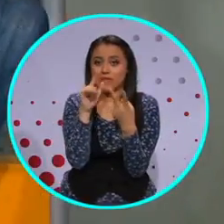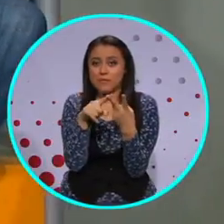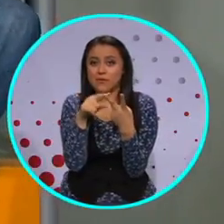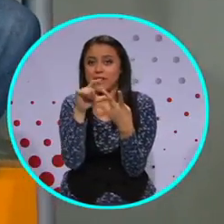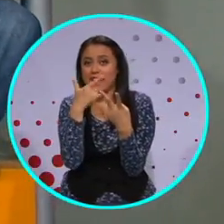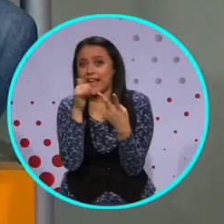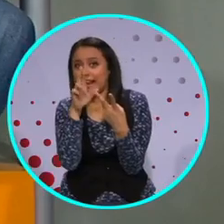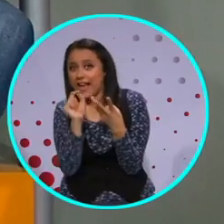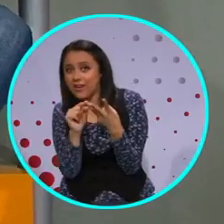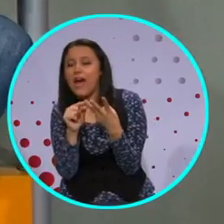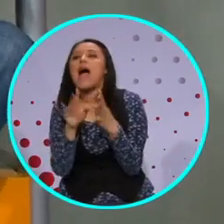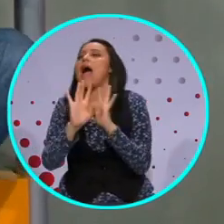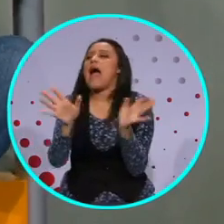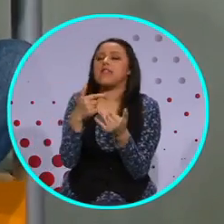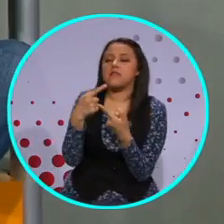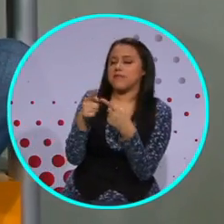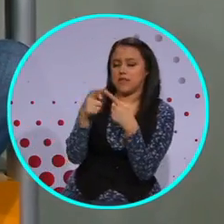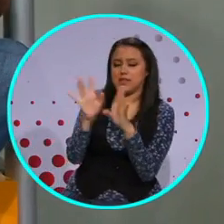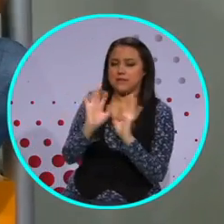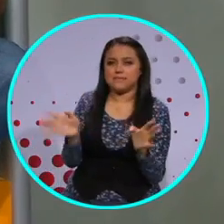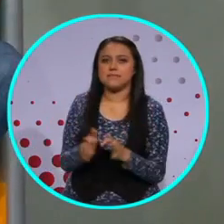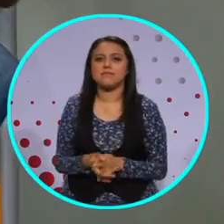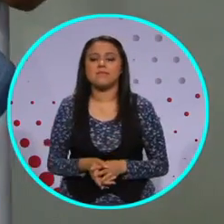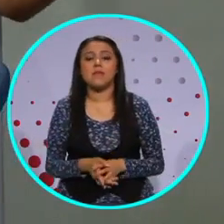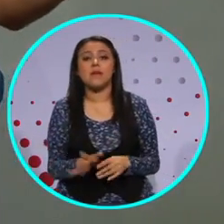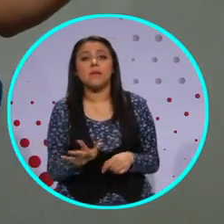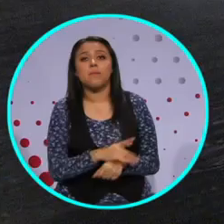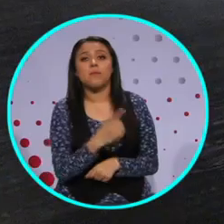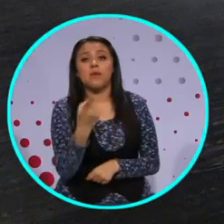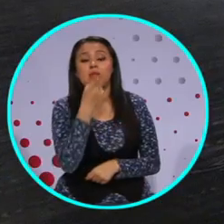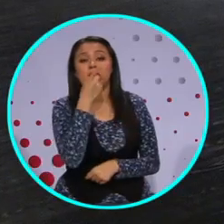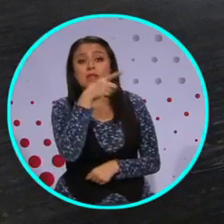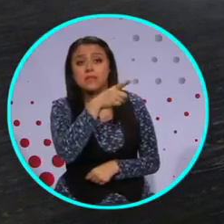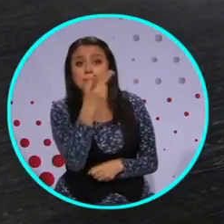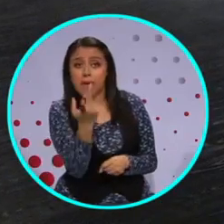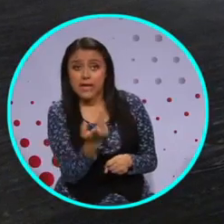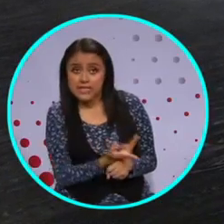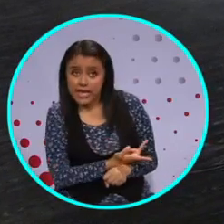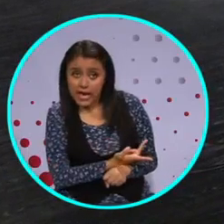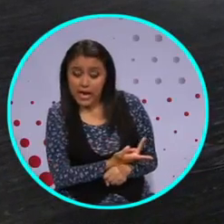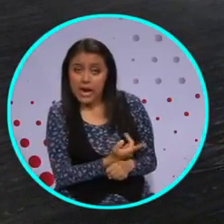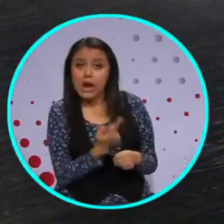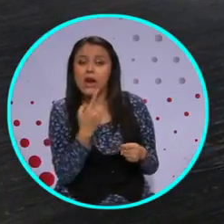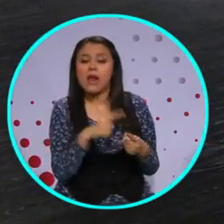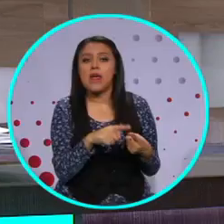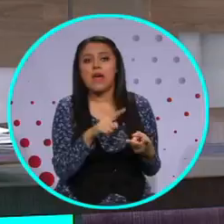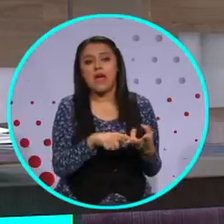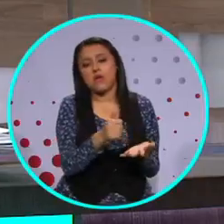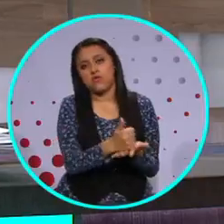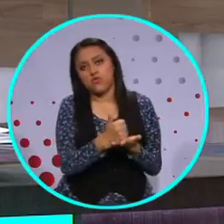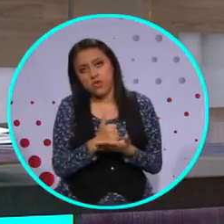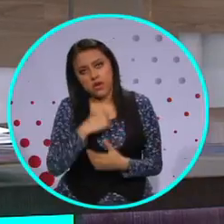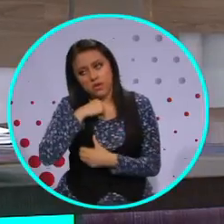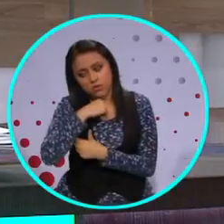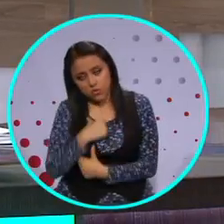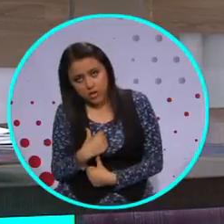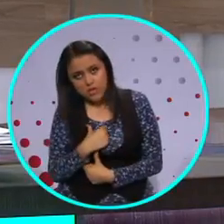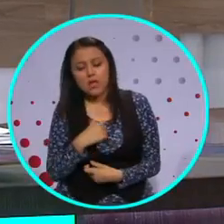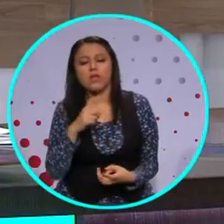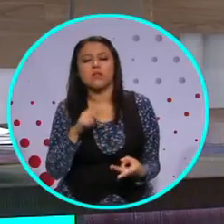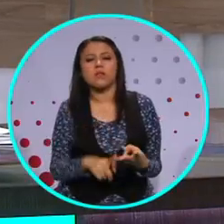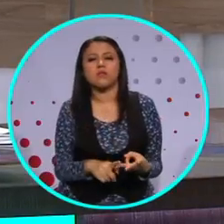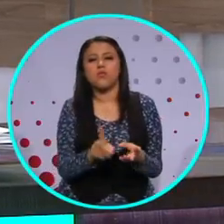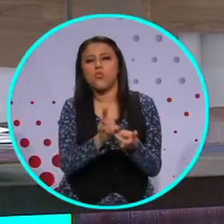no a otros temas lo quería lo querían culpar fue un delito que no cometió este necesito el apoyo de las autoridades una